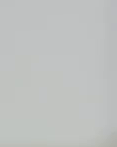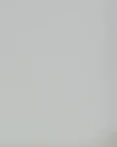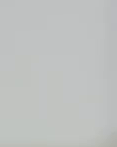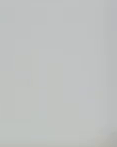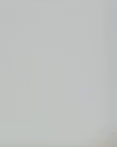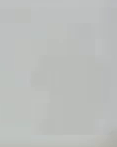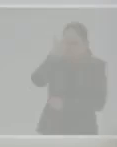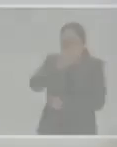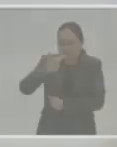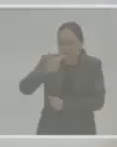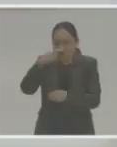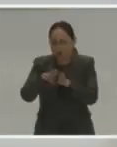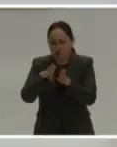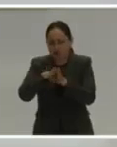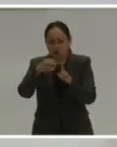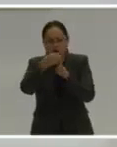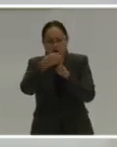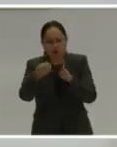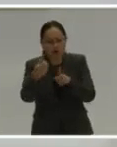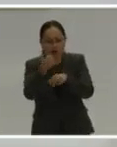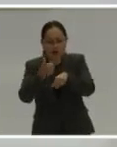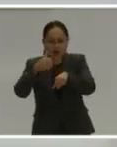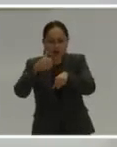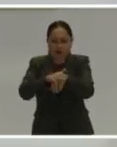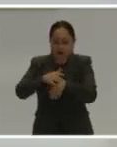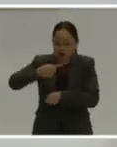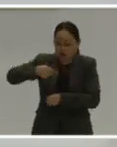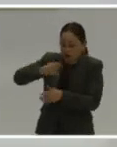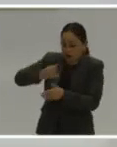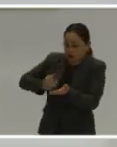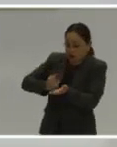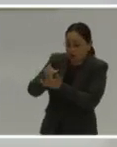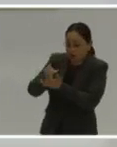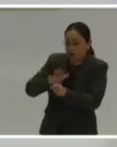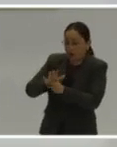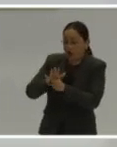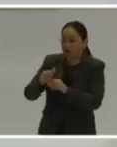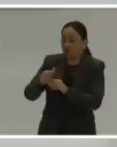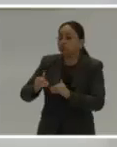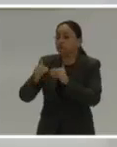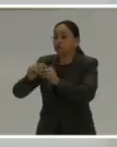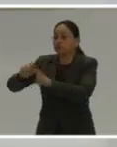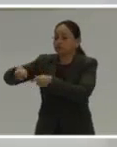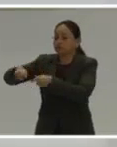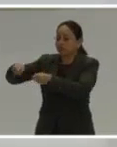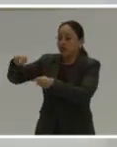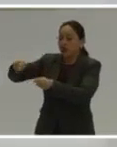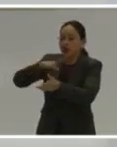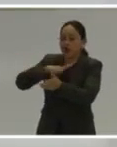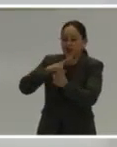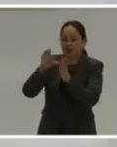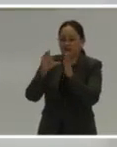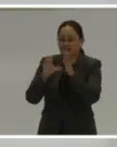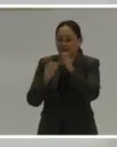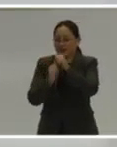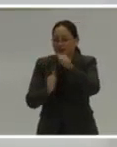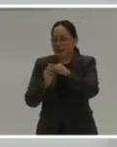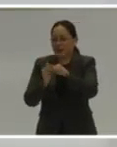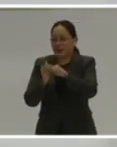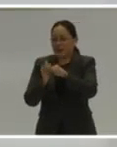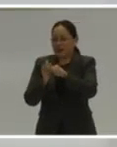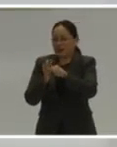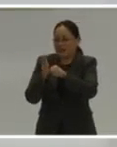nuestro mandato llega hasta la aprobación de su estatuto, que es una mini constitución para